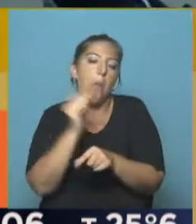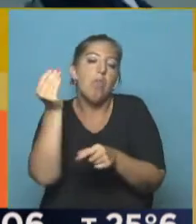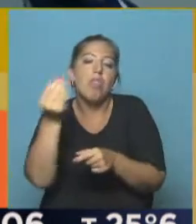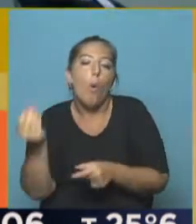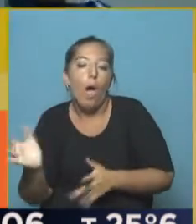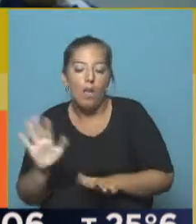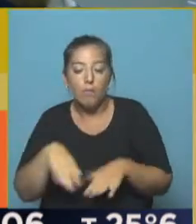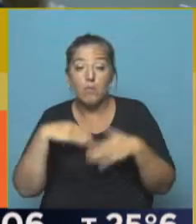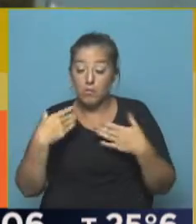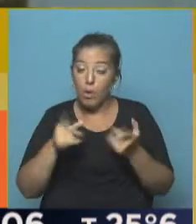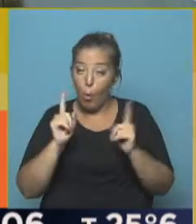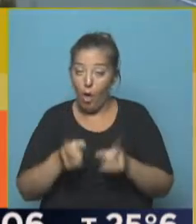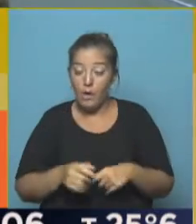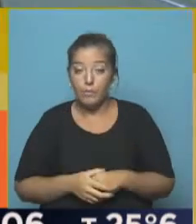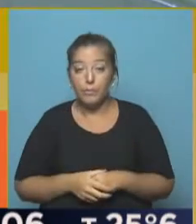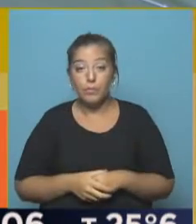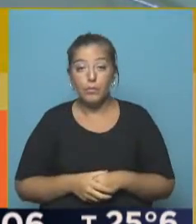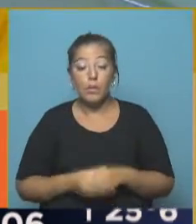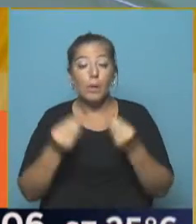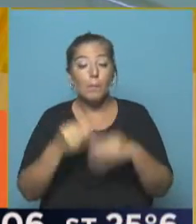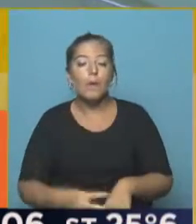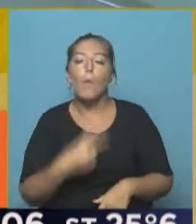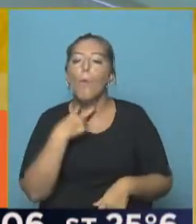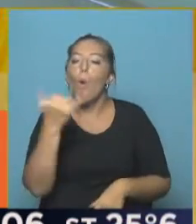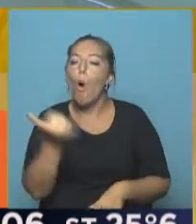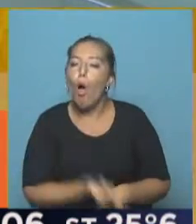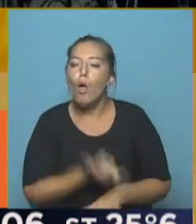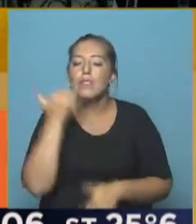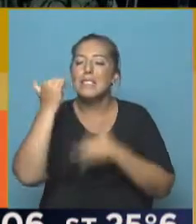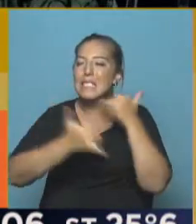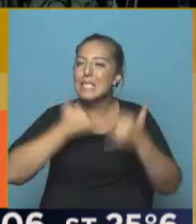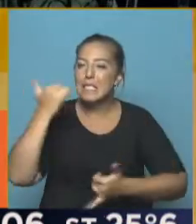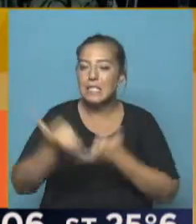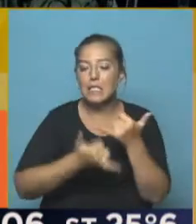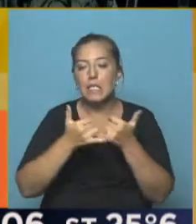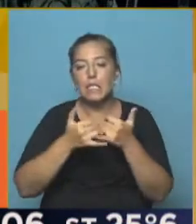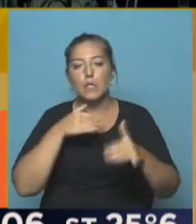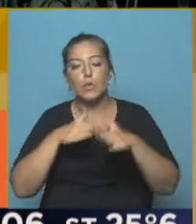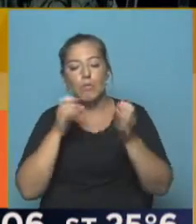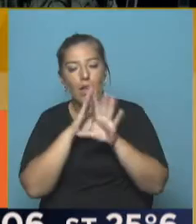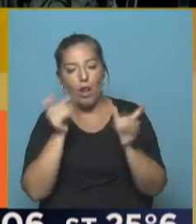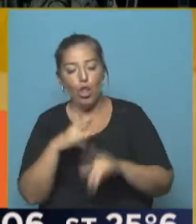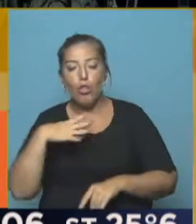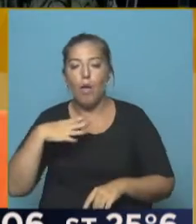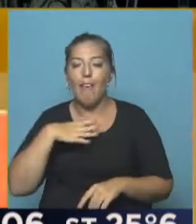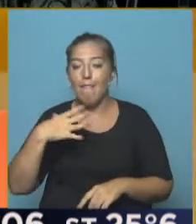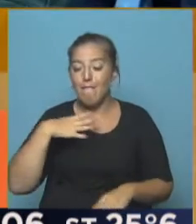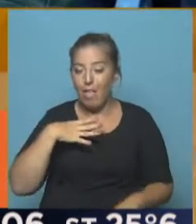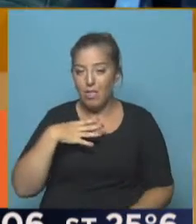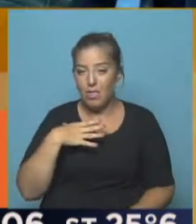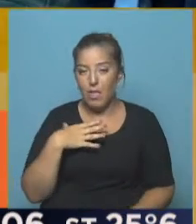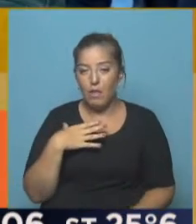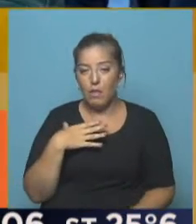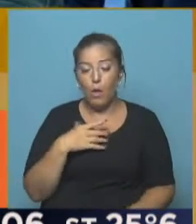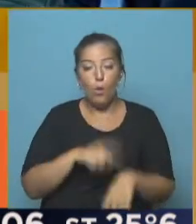Entonces, pero de todas maneras empiezan a aparecer voces que tienden a acomodar situaciones que no están claras. Me parece que todavía tenemos por delante un